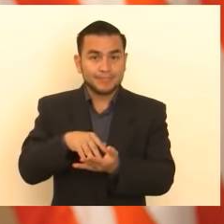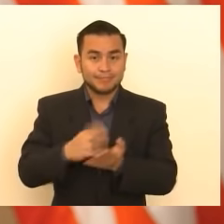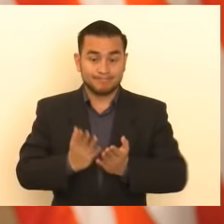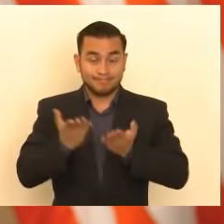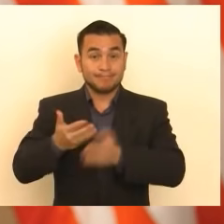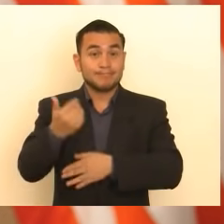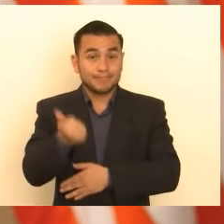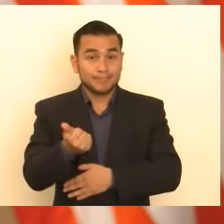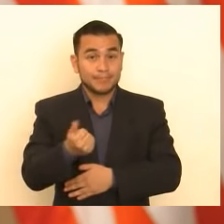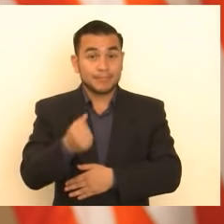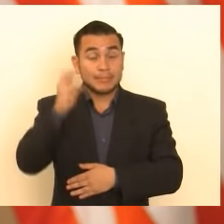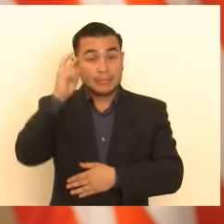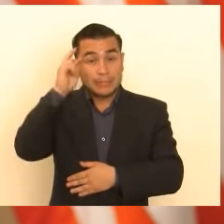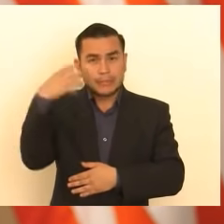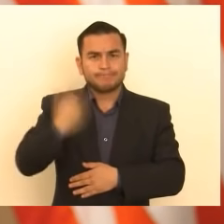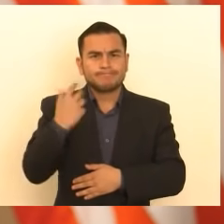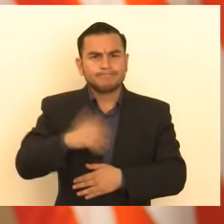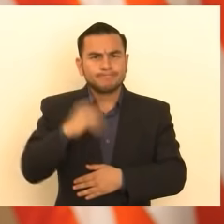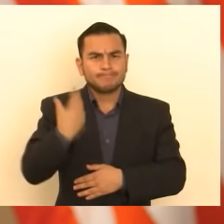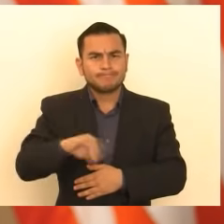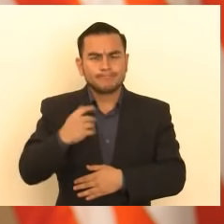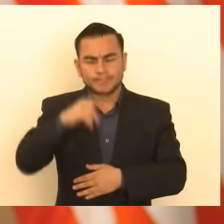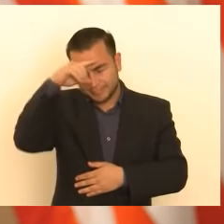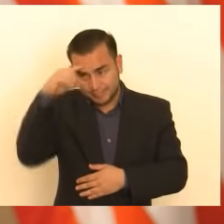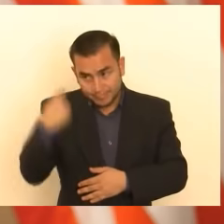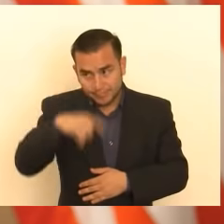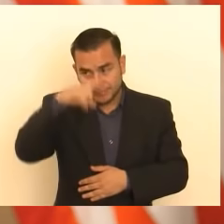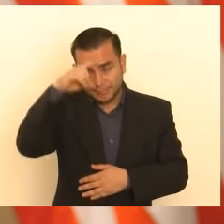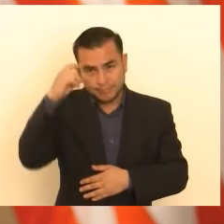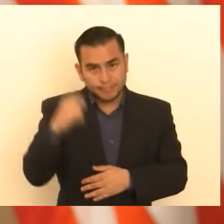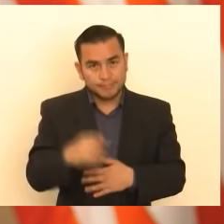sentir, pero que lo sientan rápido, lo más rápido posible.